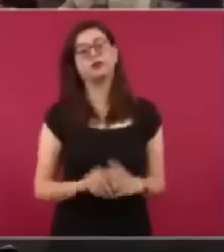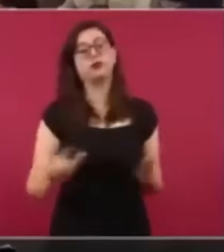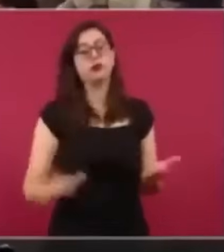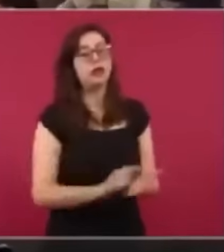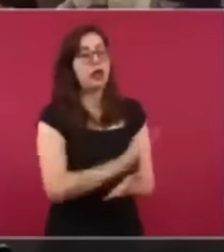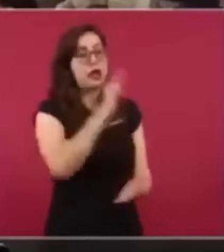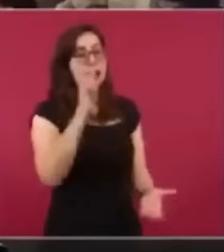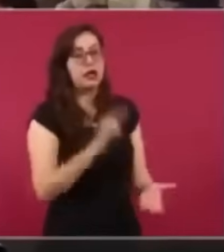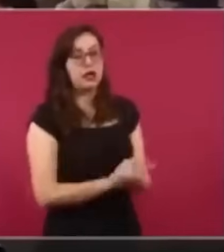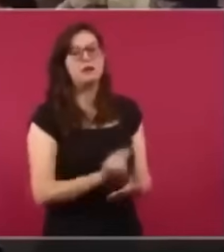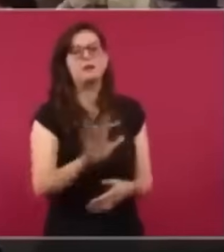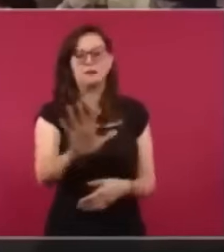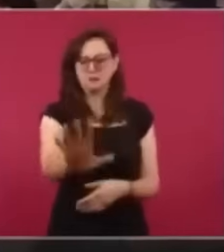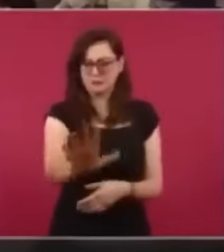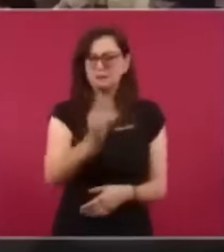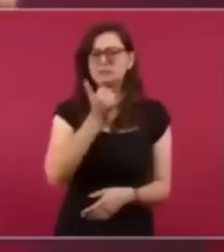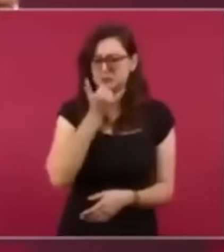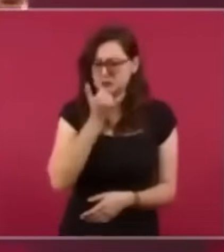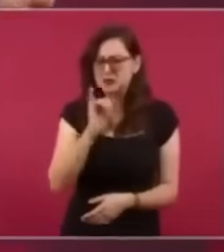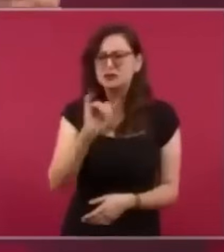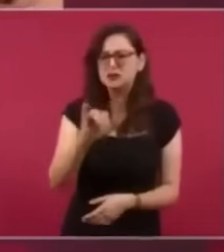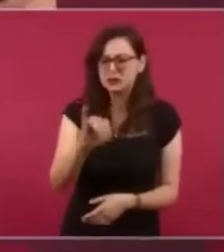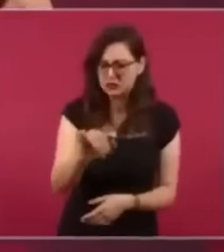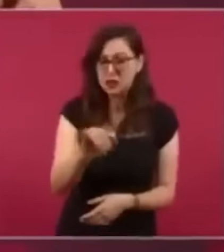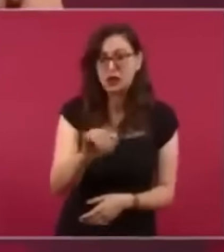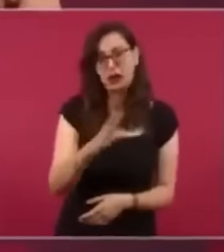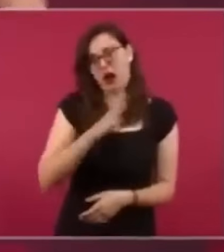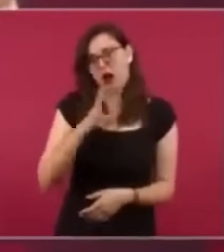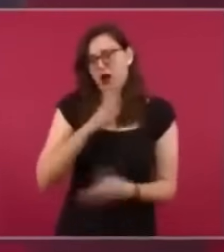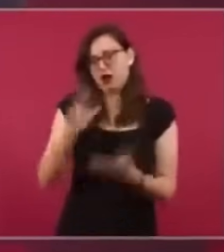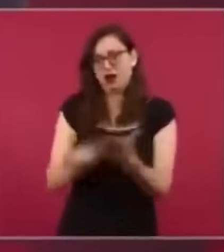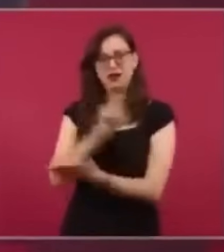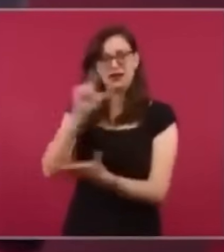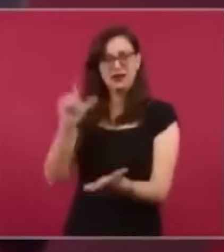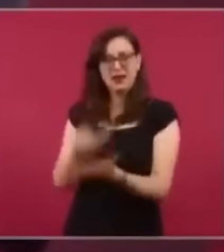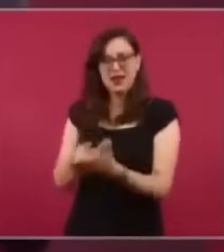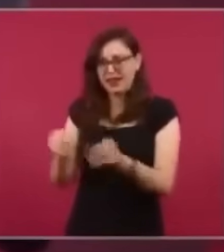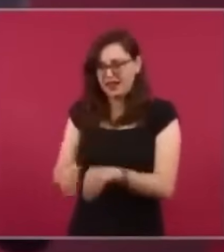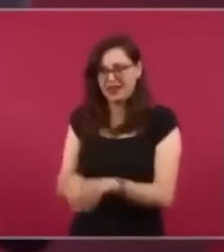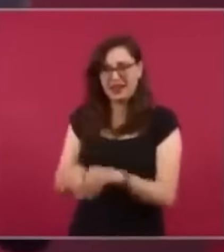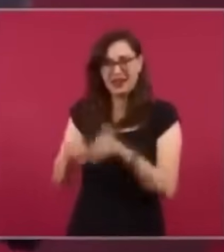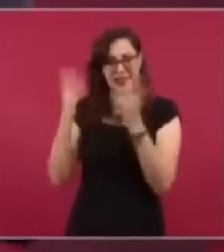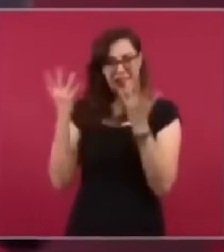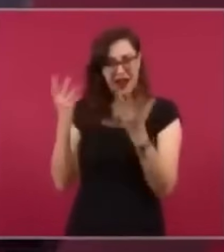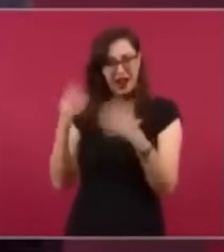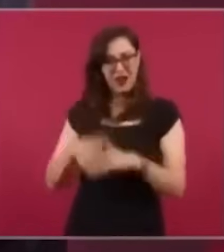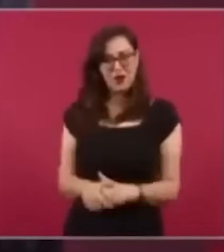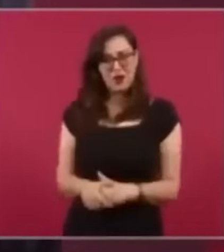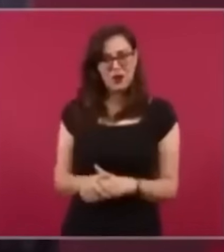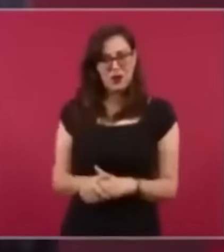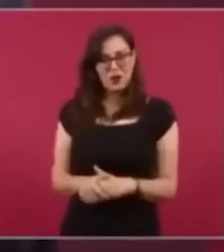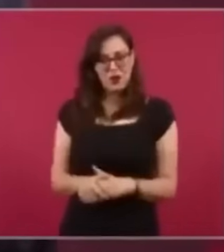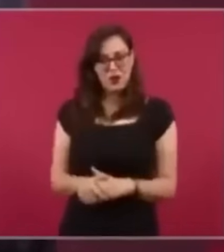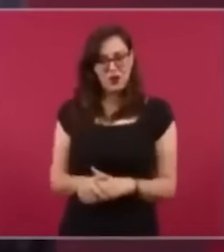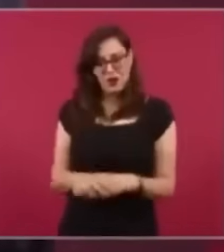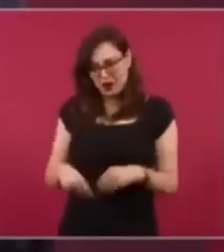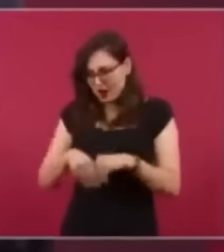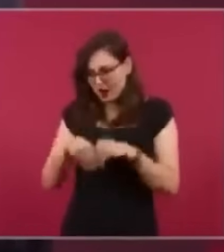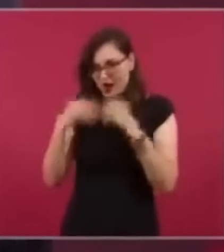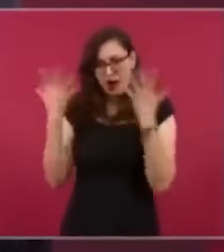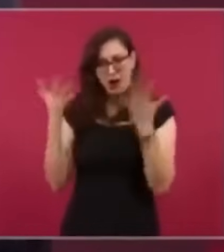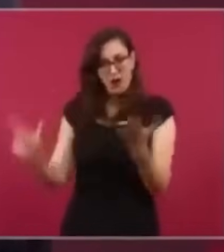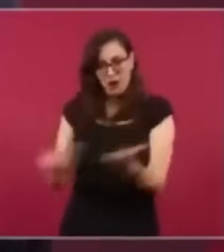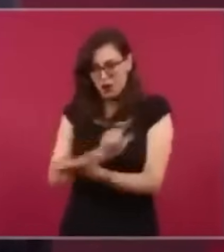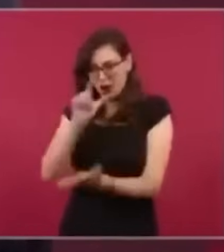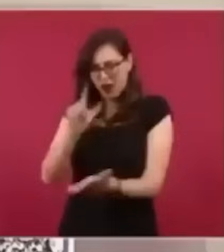importa, presidente? No, claro que sí, se hace, existe el Estado mexicano,